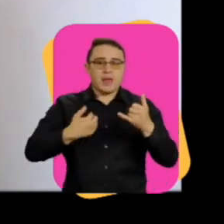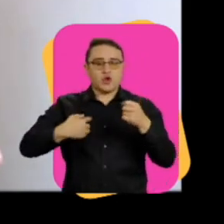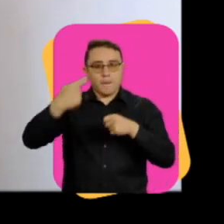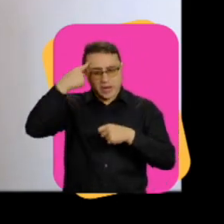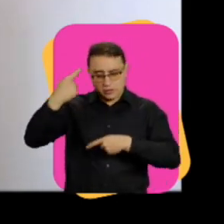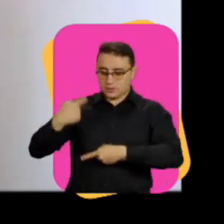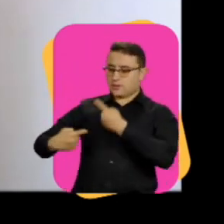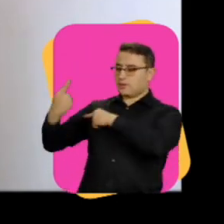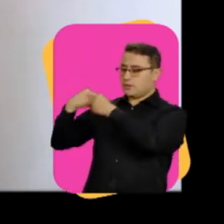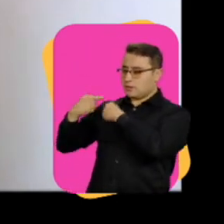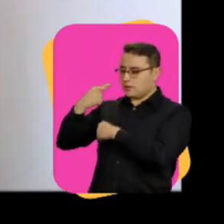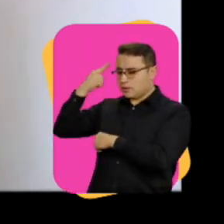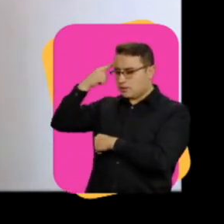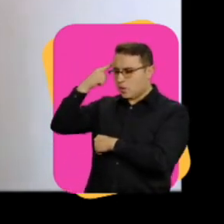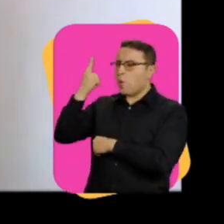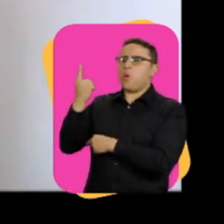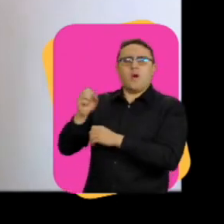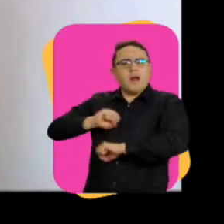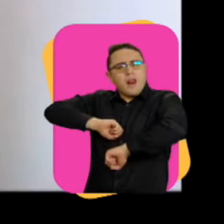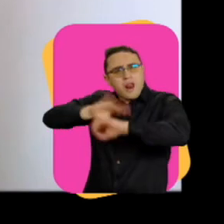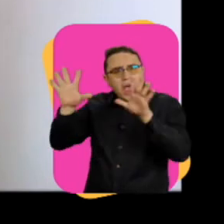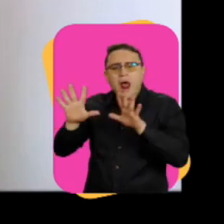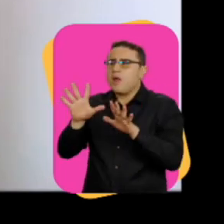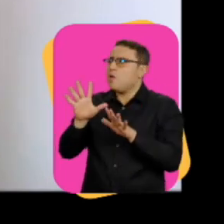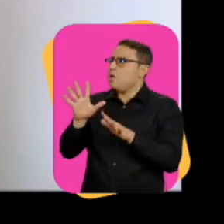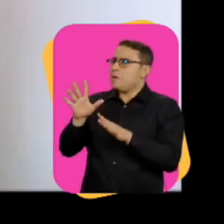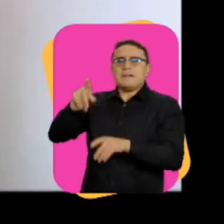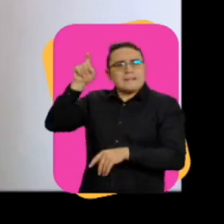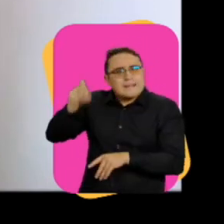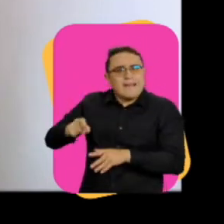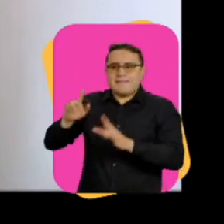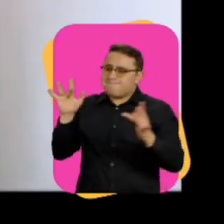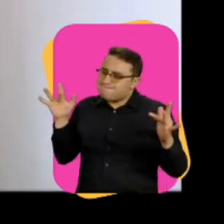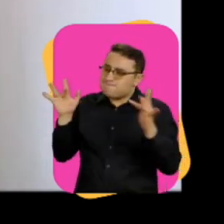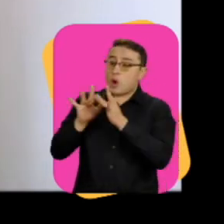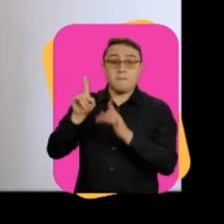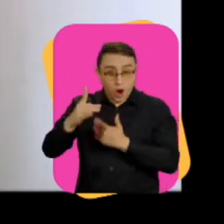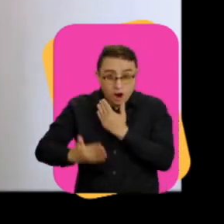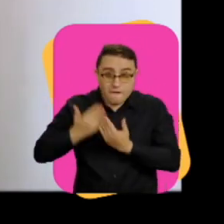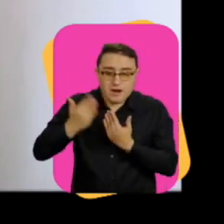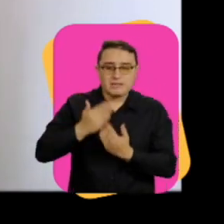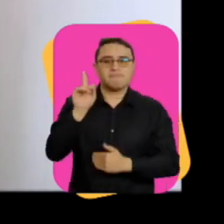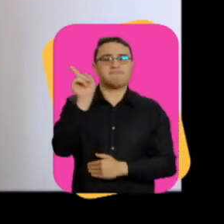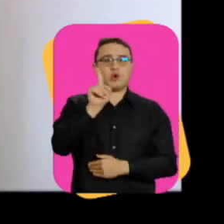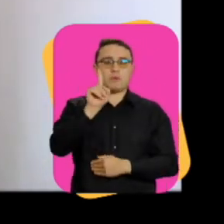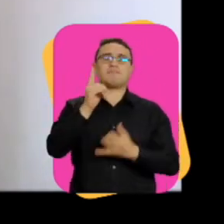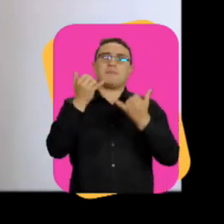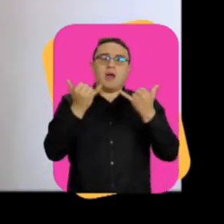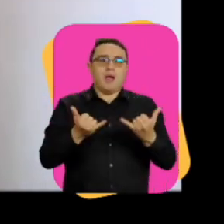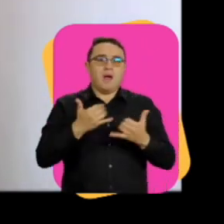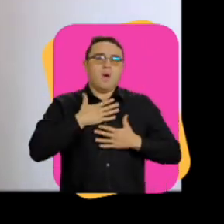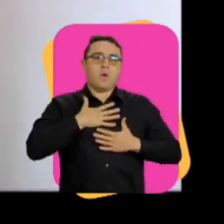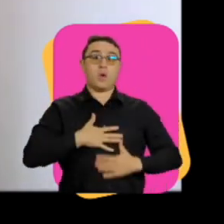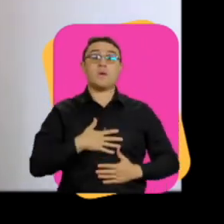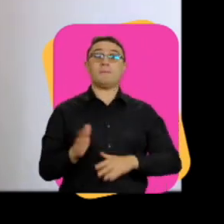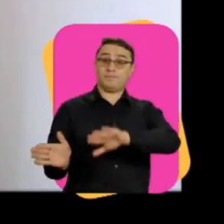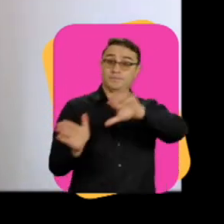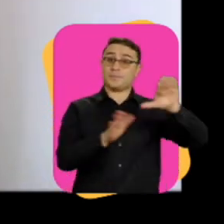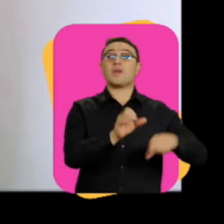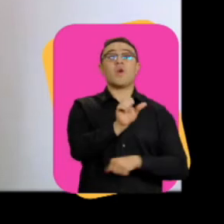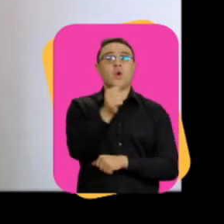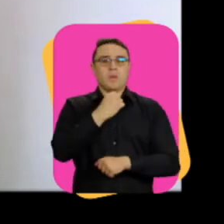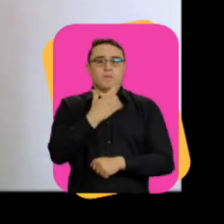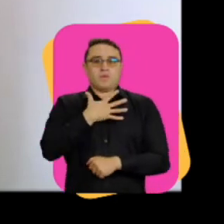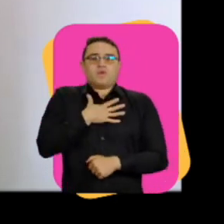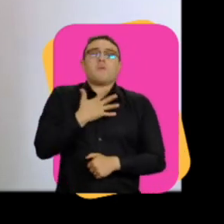claro, era lo que tocaba hacer, pero en ese momento no era tan fácil la reflexión. Llegó otra oportunidad muy grande que se llamó Grandes Historias con Pequeñas Cámaras. ¿Esto